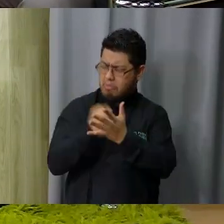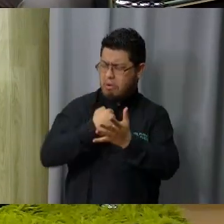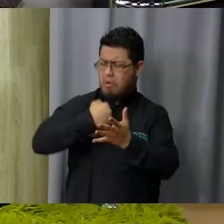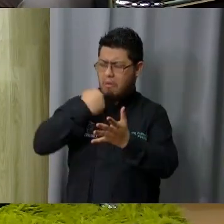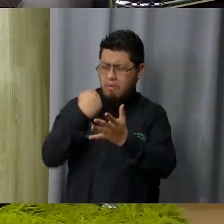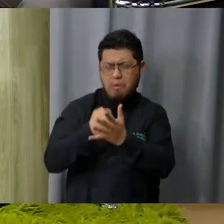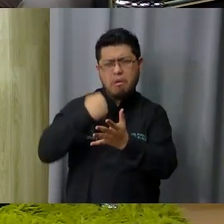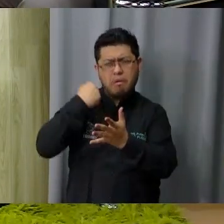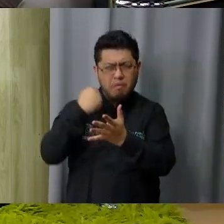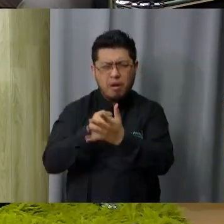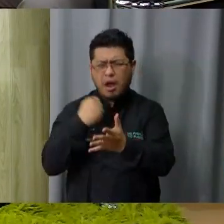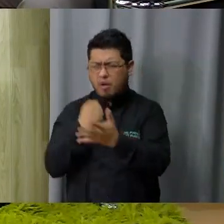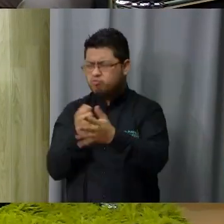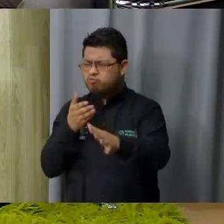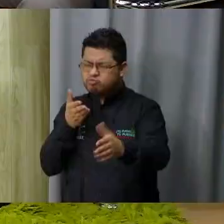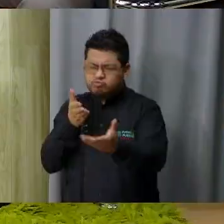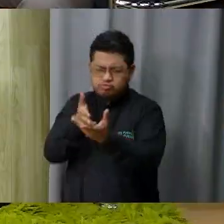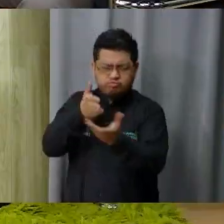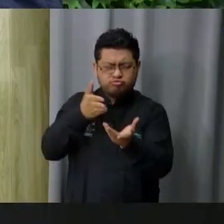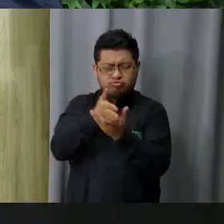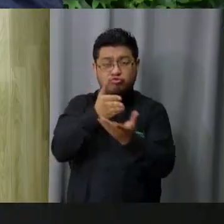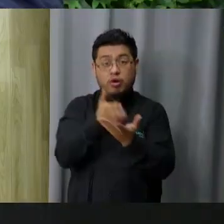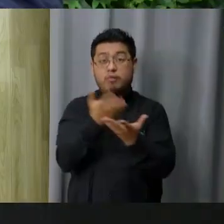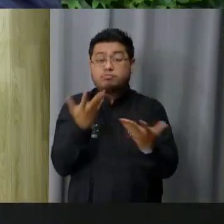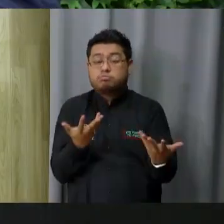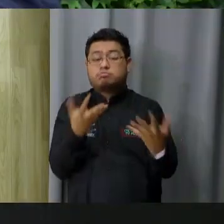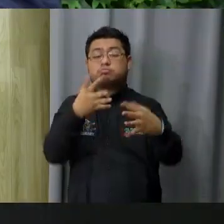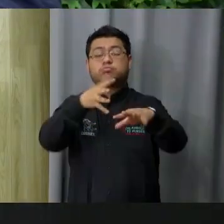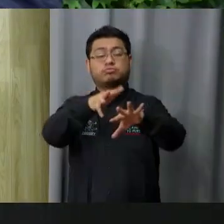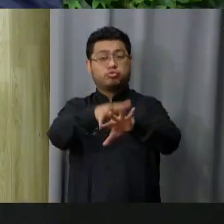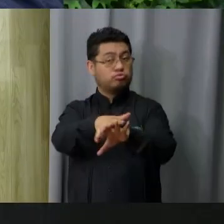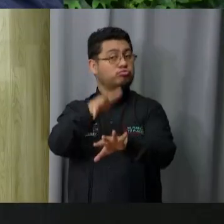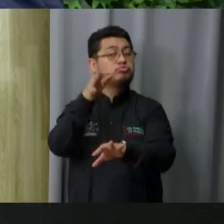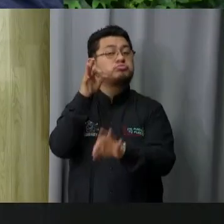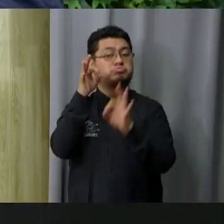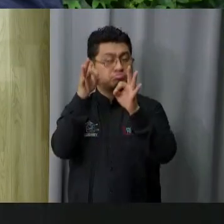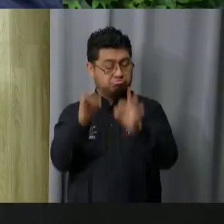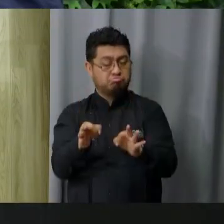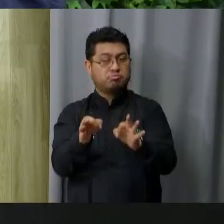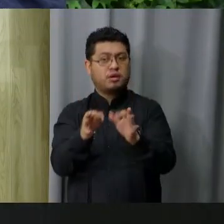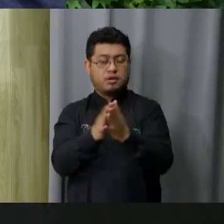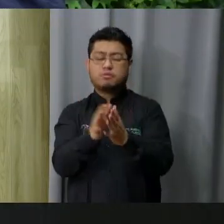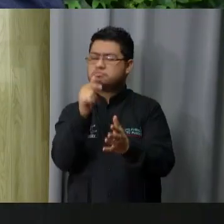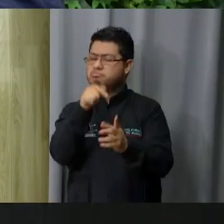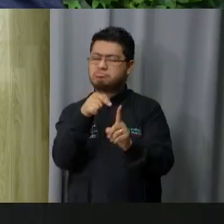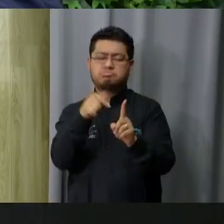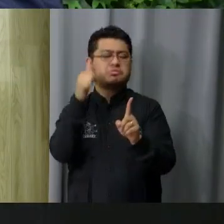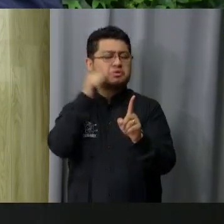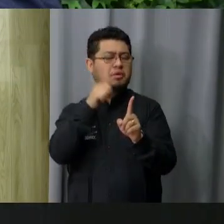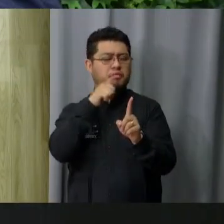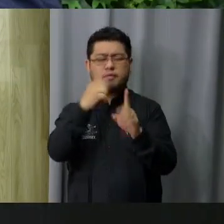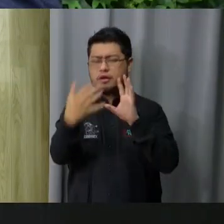muy destacada, ¿sí? Y participa activamente con la Comisión de Derechos Humanos para